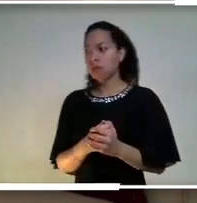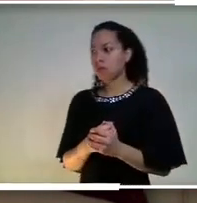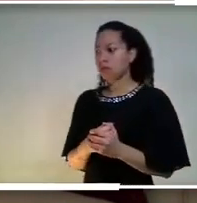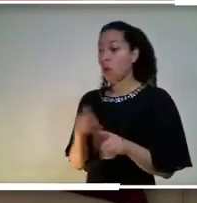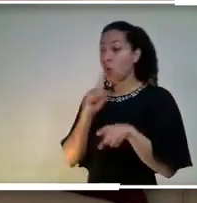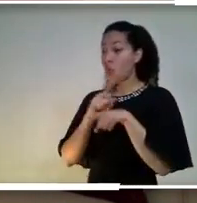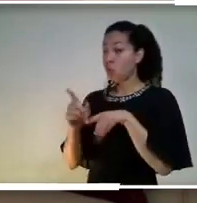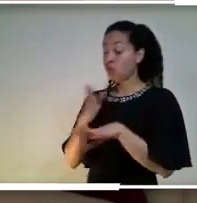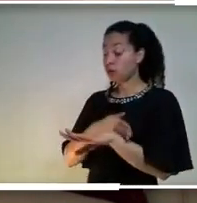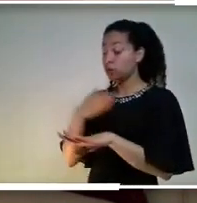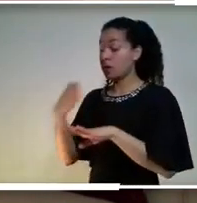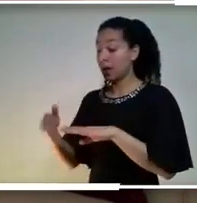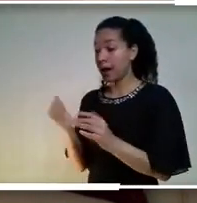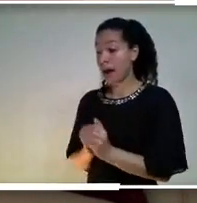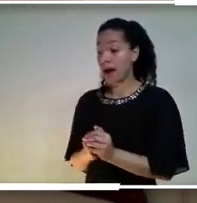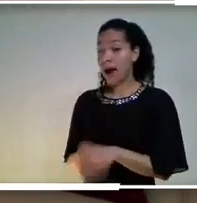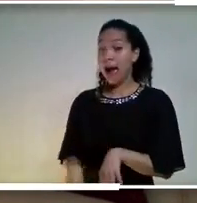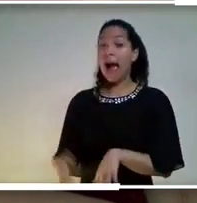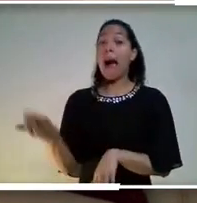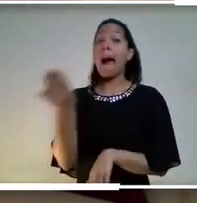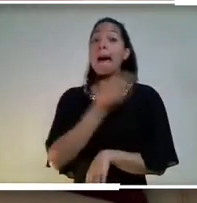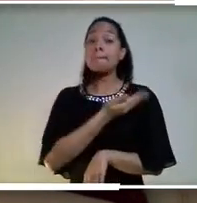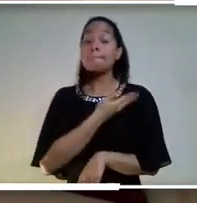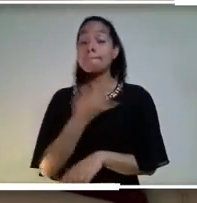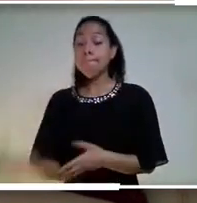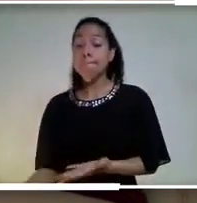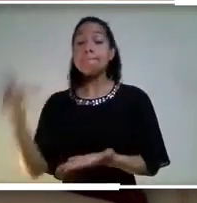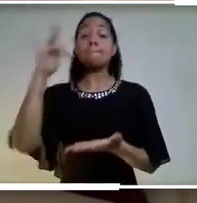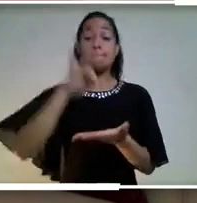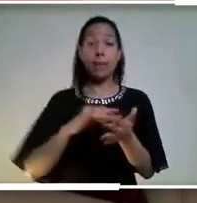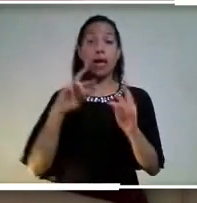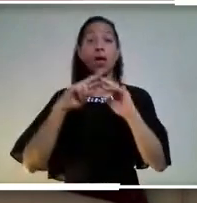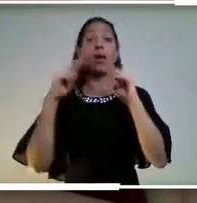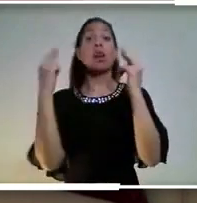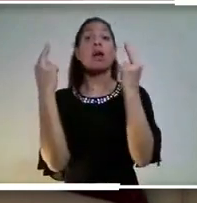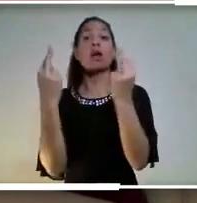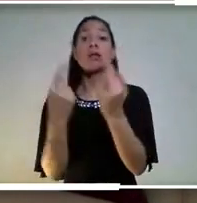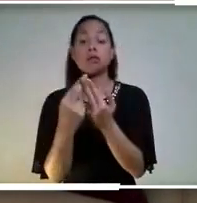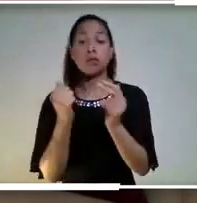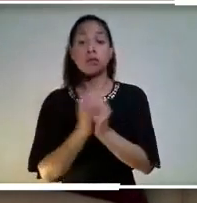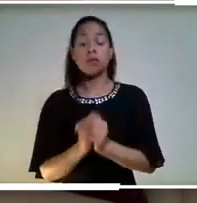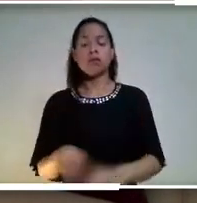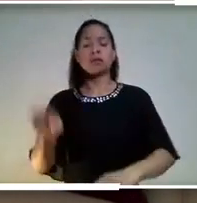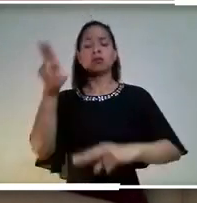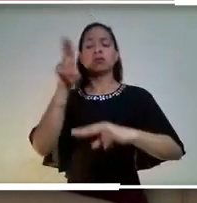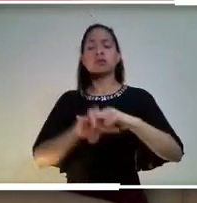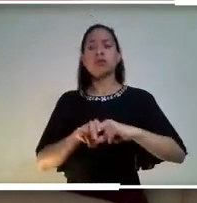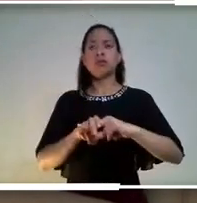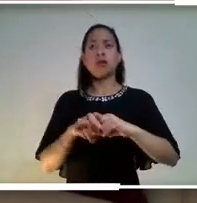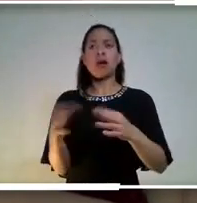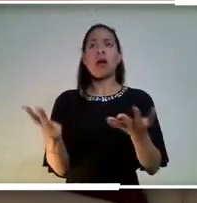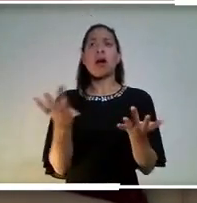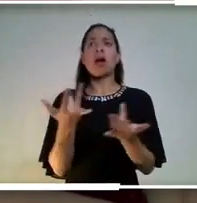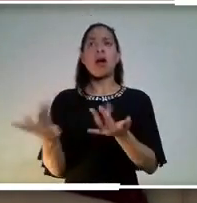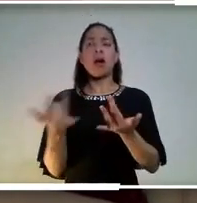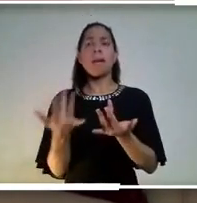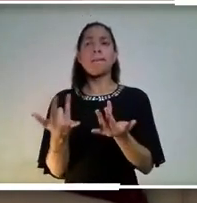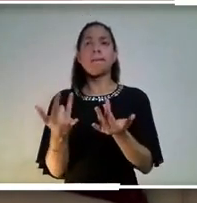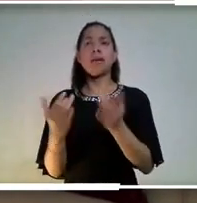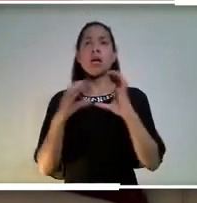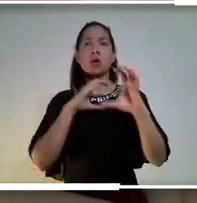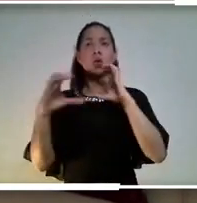expectativa esperando por su hijo su supuesto hijo otra media docena de personas también allí esperaban